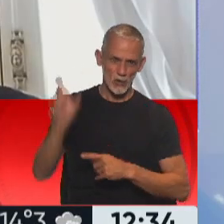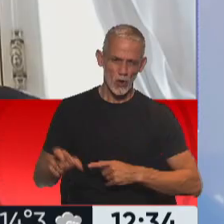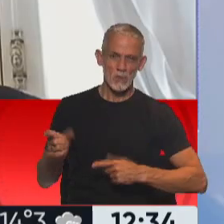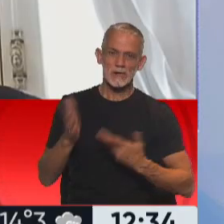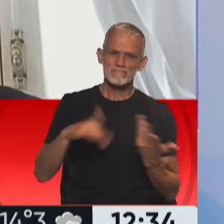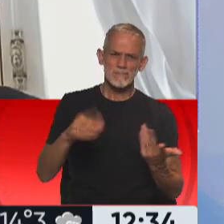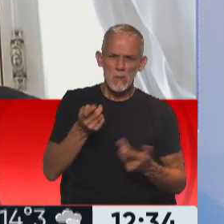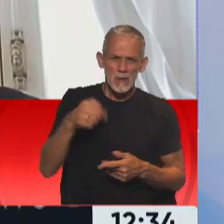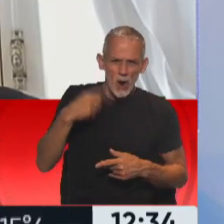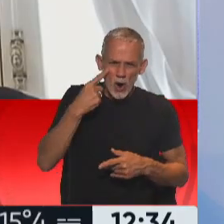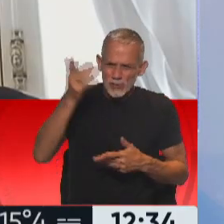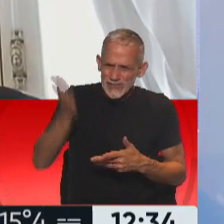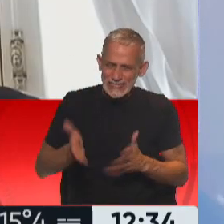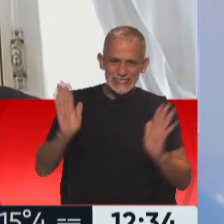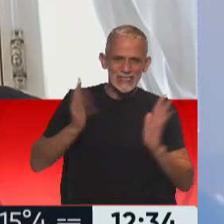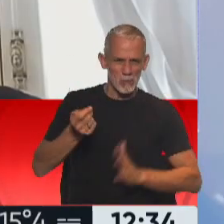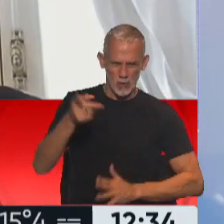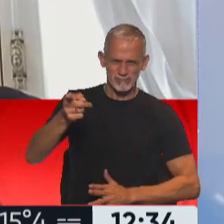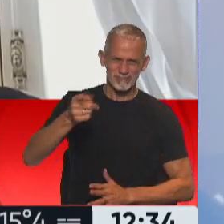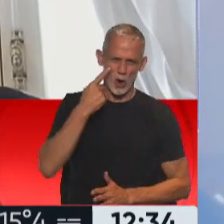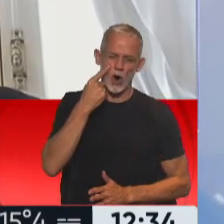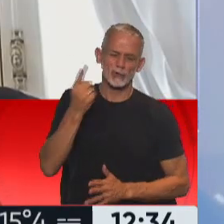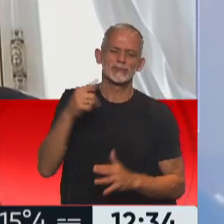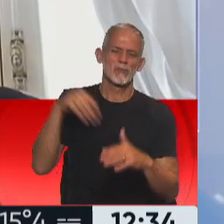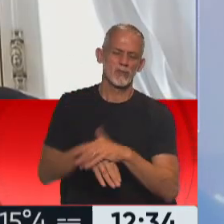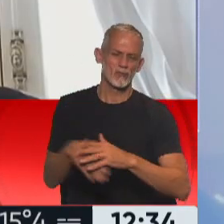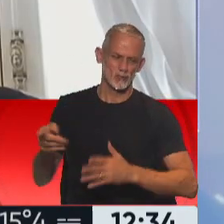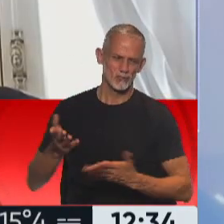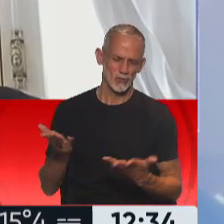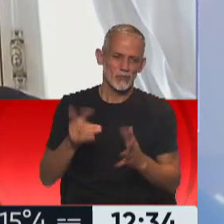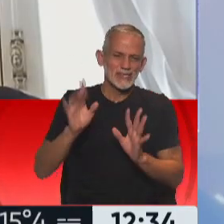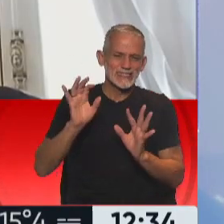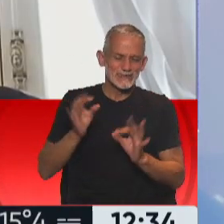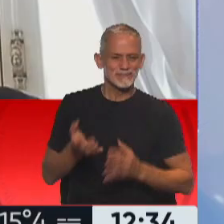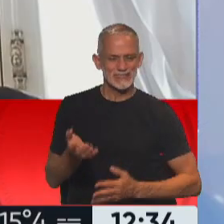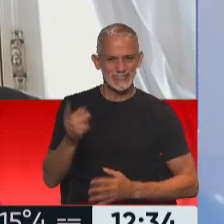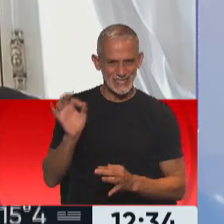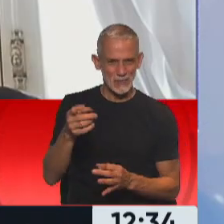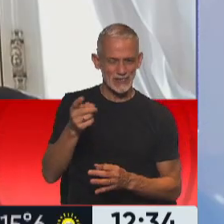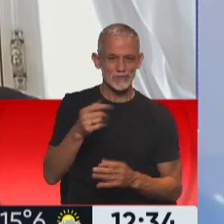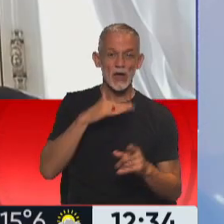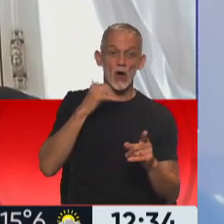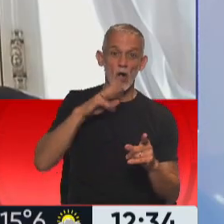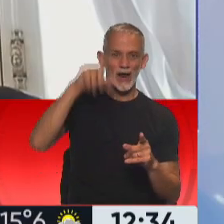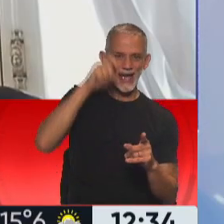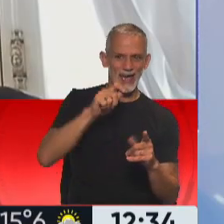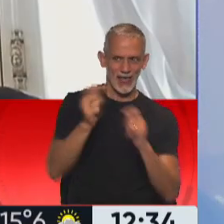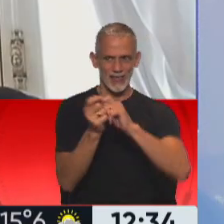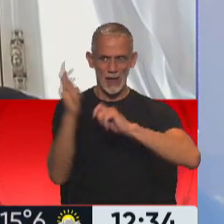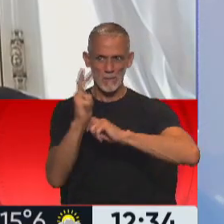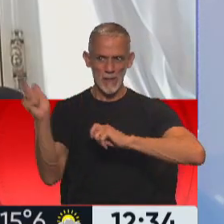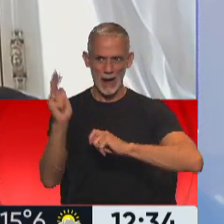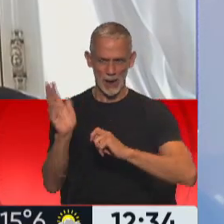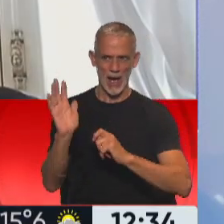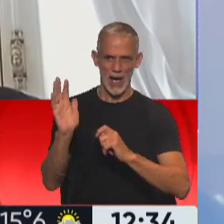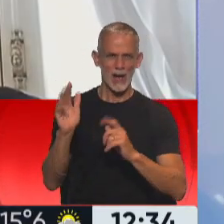lo conocimos, ¿no? Entonces vos, es fácil imaginarse Jorge siendo Francisco. Lo